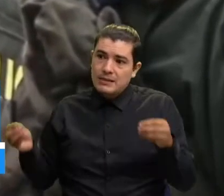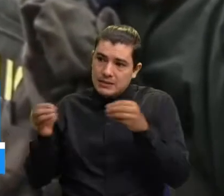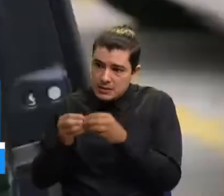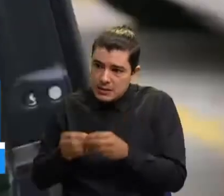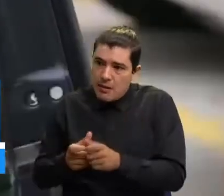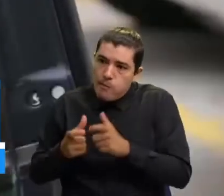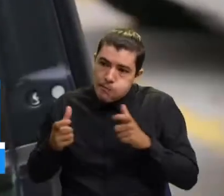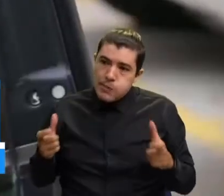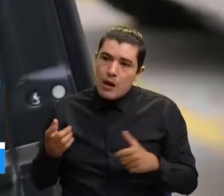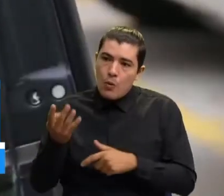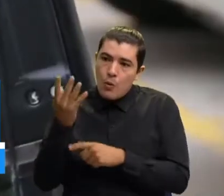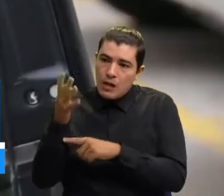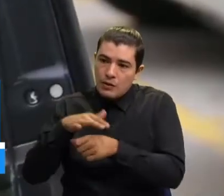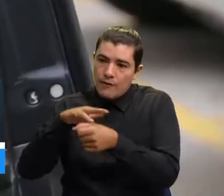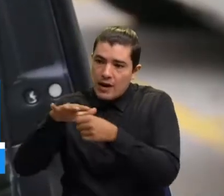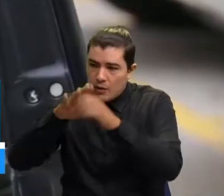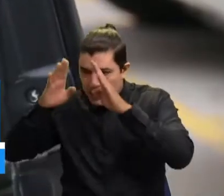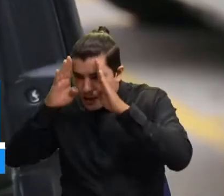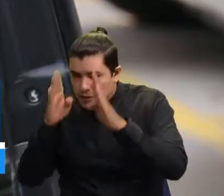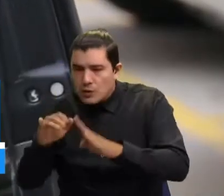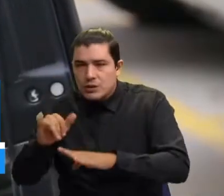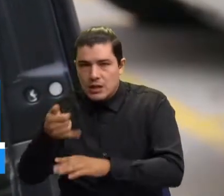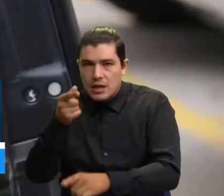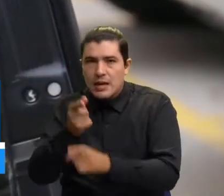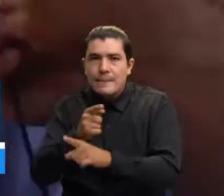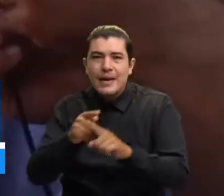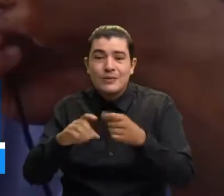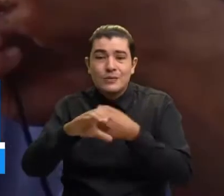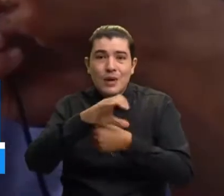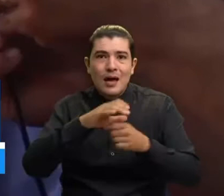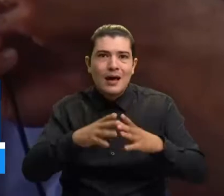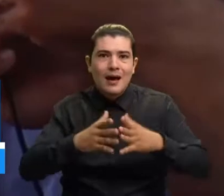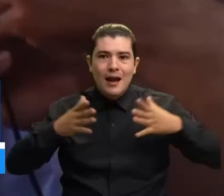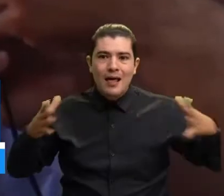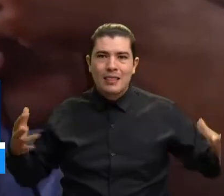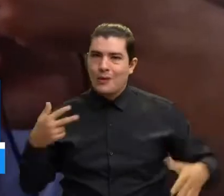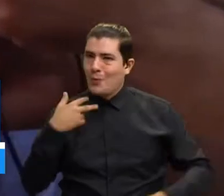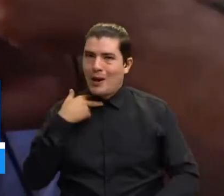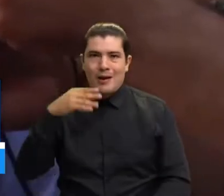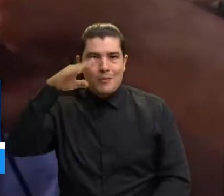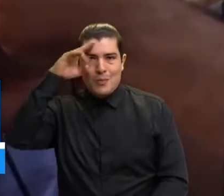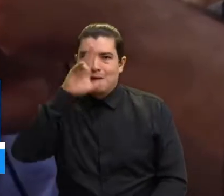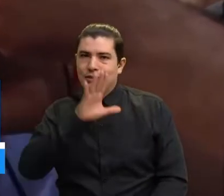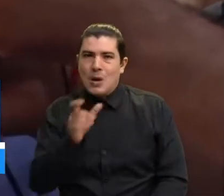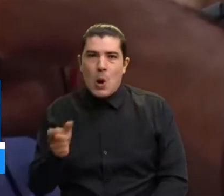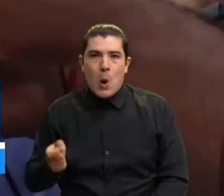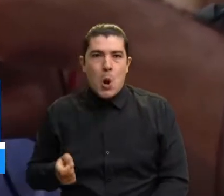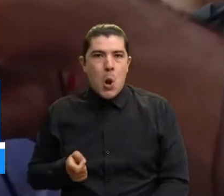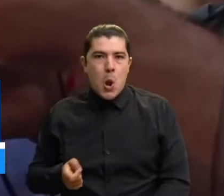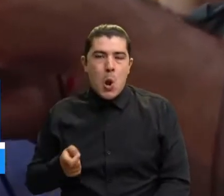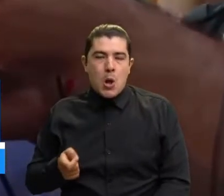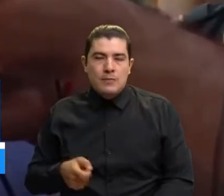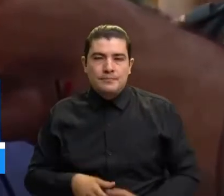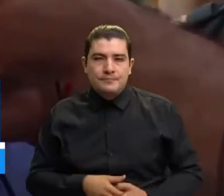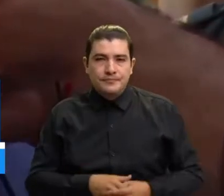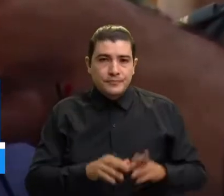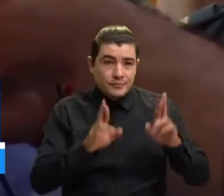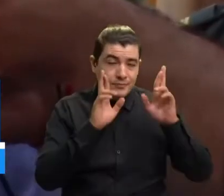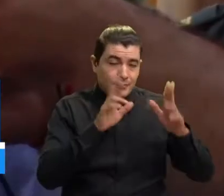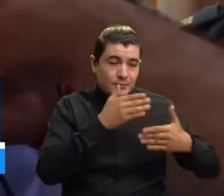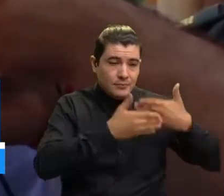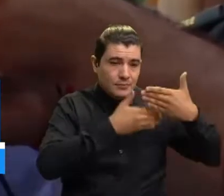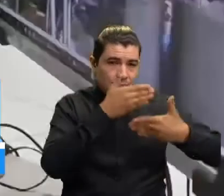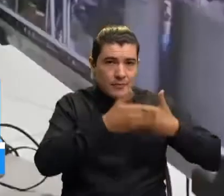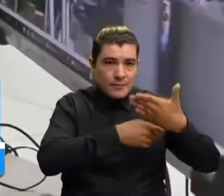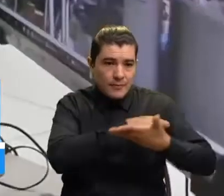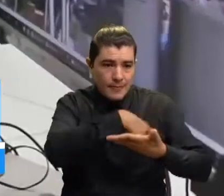personal, pero sigue siendo insuficiente para la ciudad. Esperemos también que el departamento pueda desenredar, digamos, el proceso de contratación